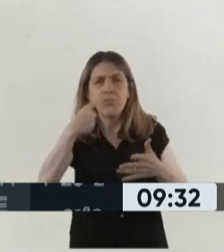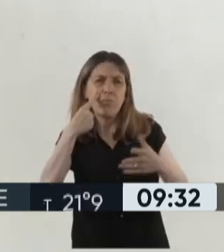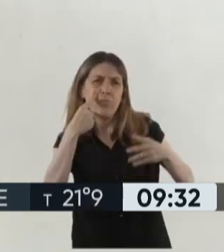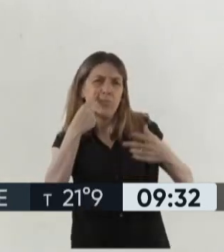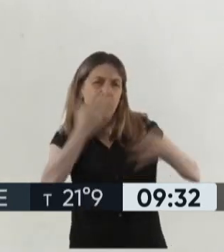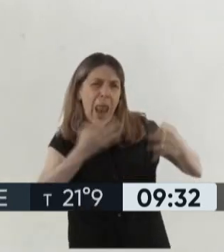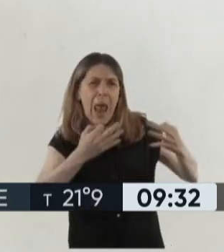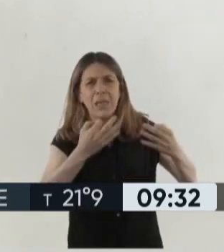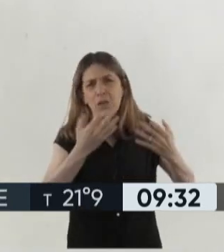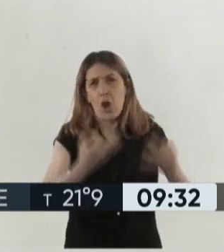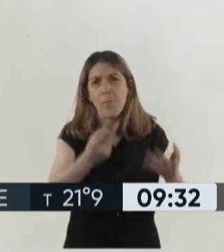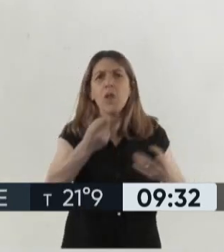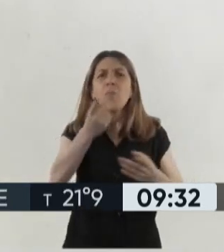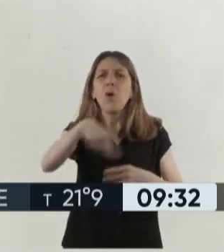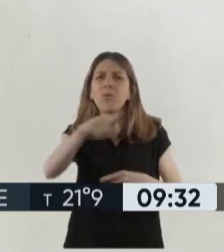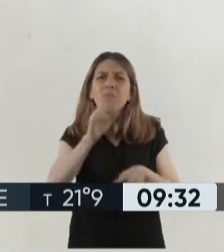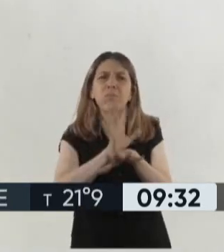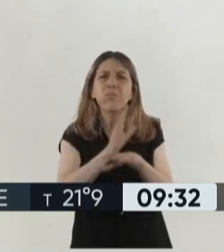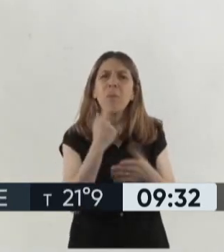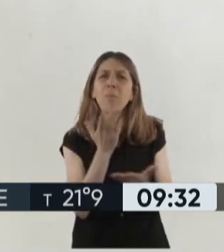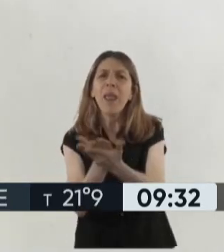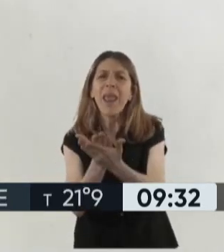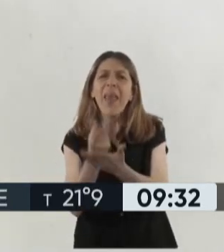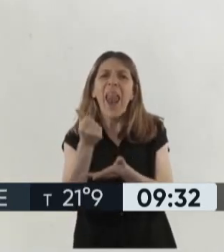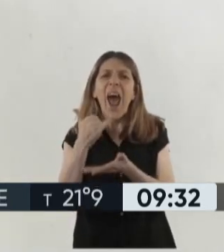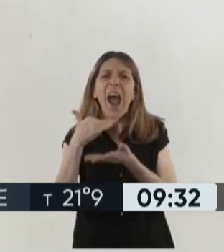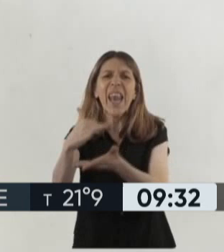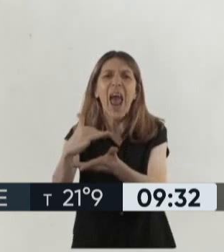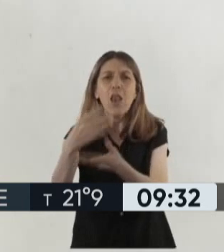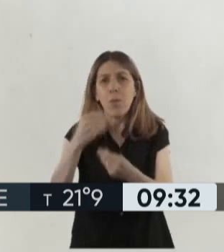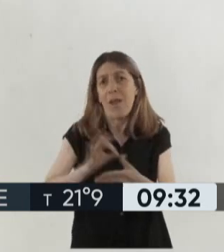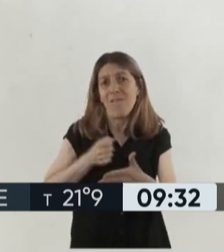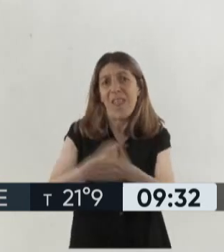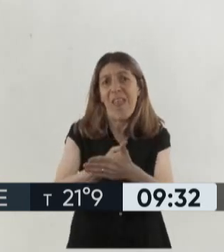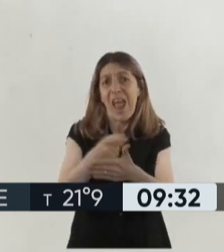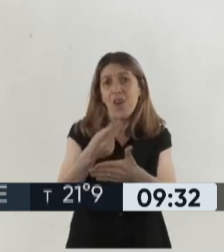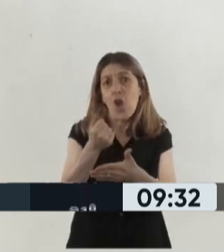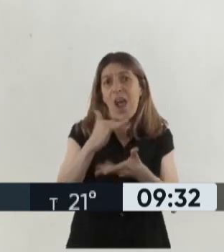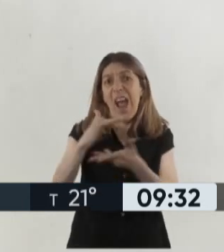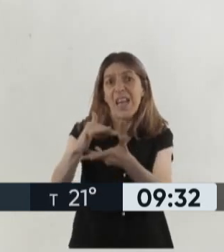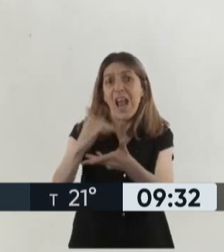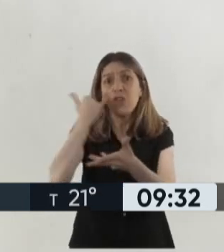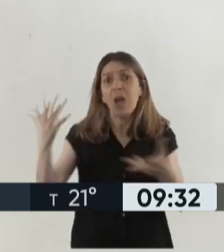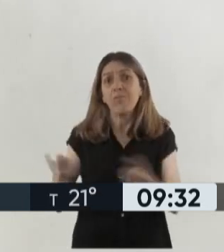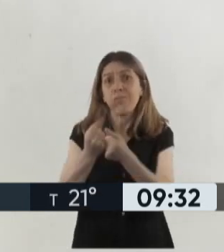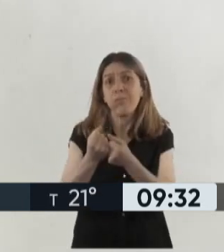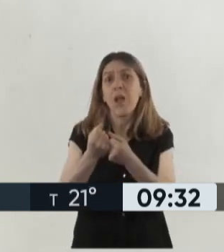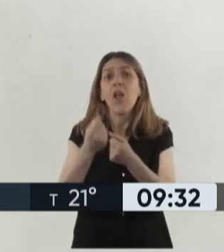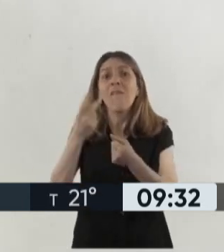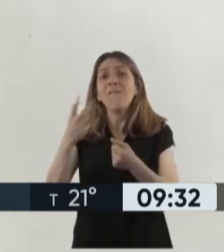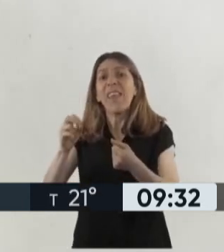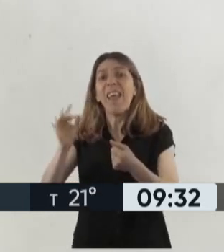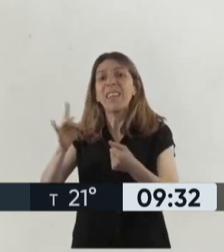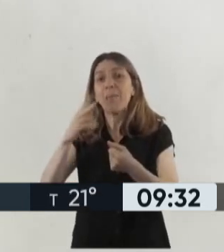análisis porque se está pidiendo algún tipo de aguinaldo con respecto a fin de año, porque se sabe que se cumplen 20 años de lo que fue el 19 y 20 de diciembre de 2001?